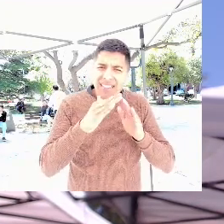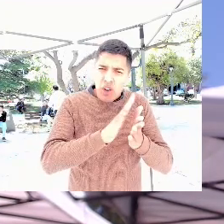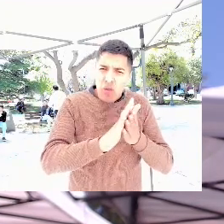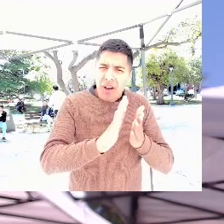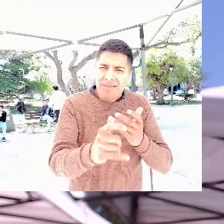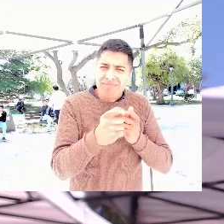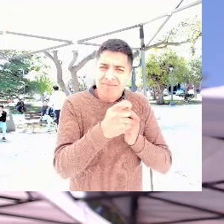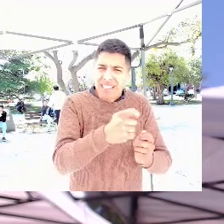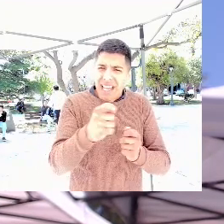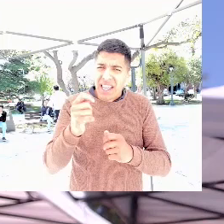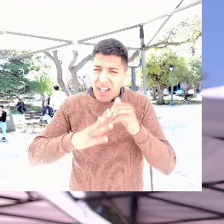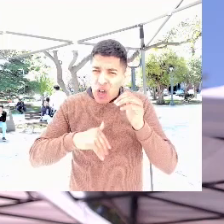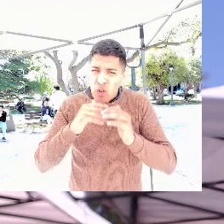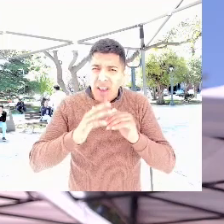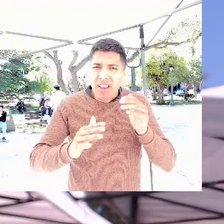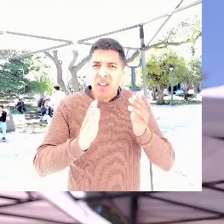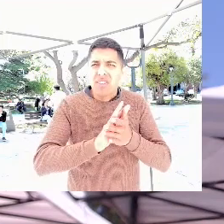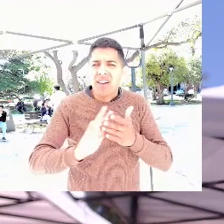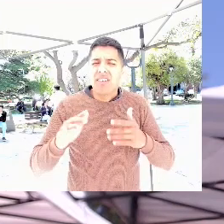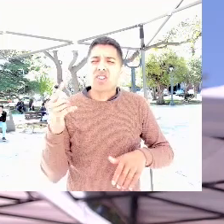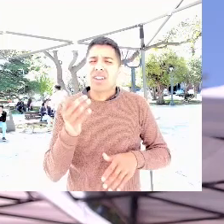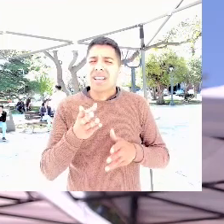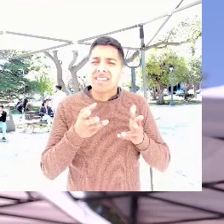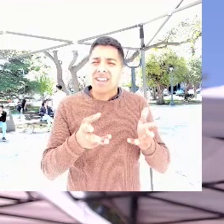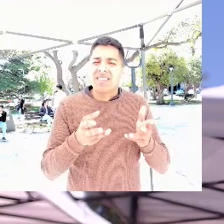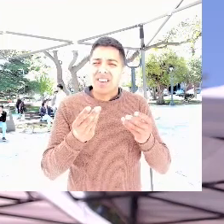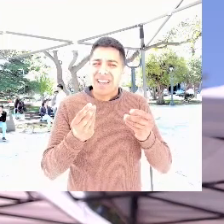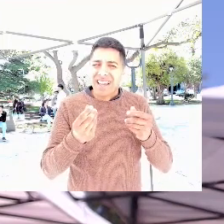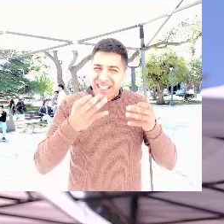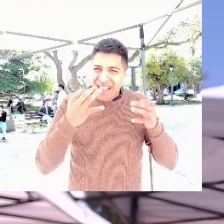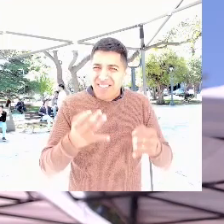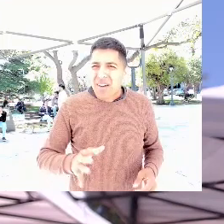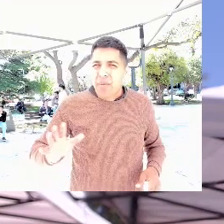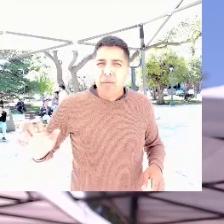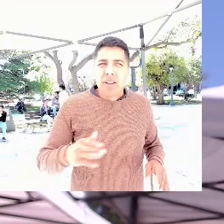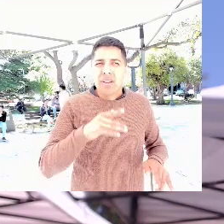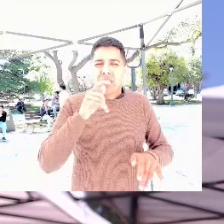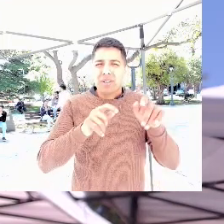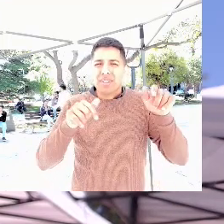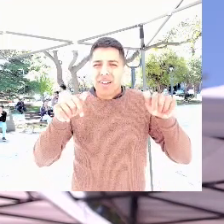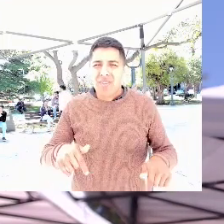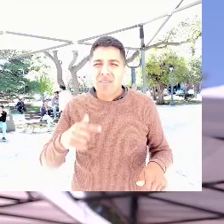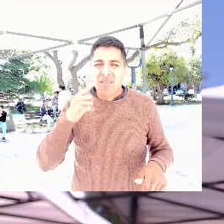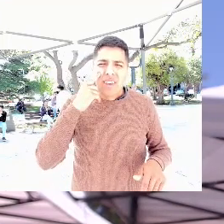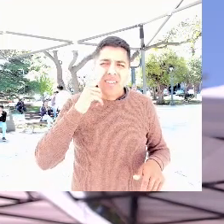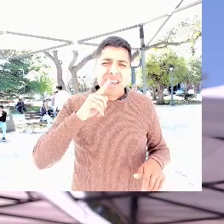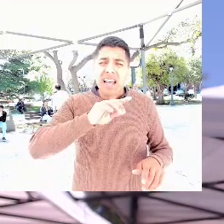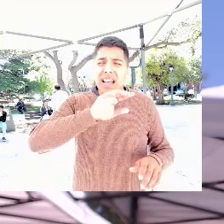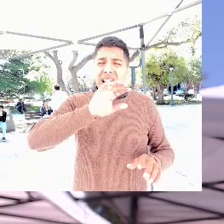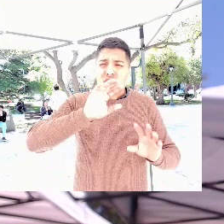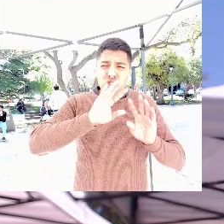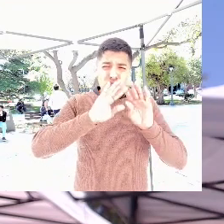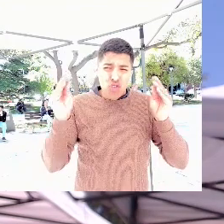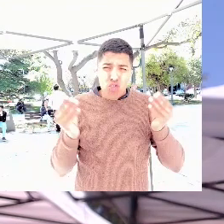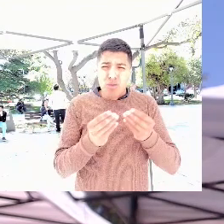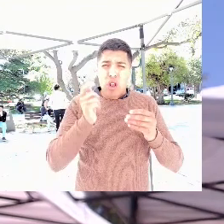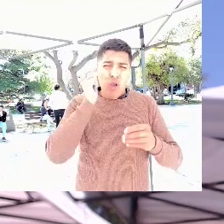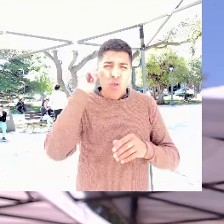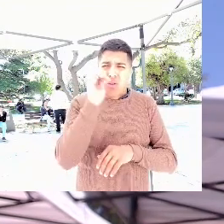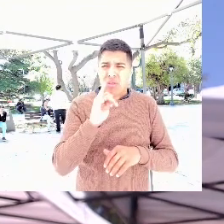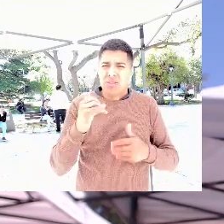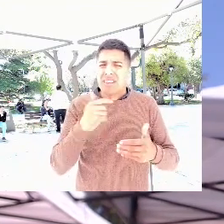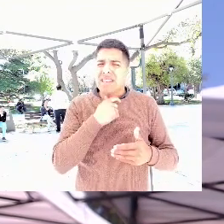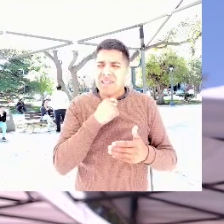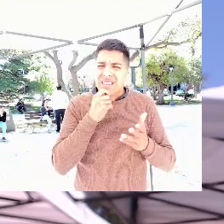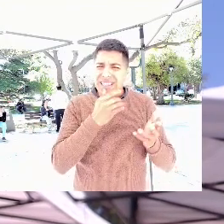Cruz más inclusivo, con servicios de calidad para todos los vecinos del centro, del este, del oeste, del norte y del sur.